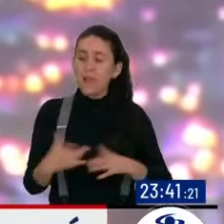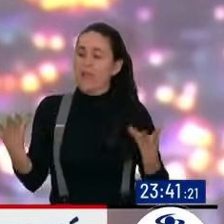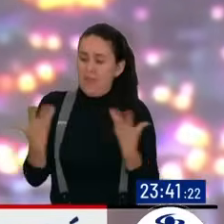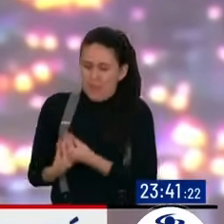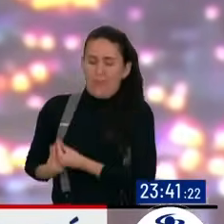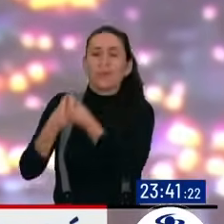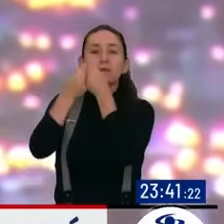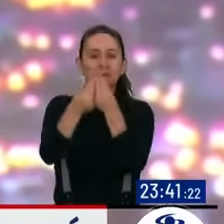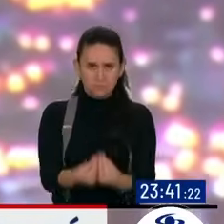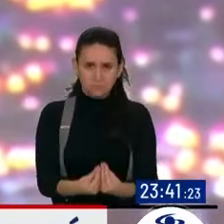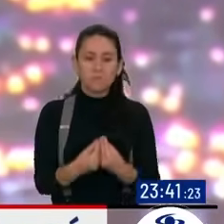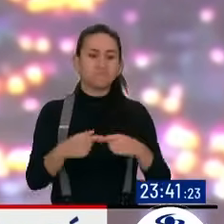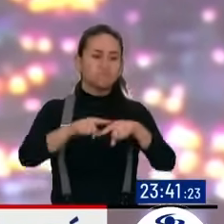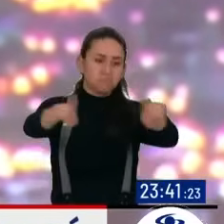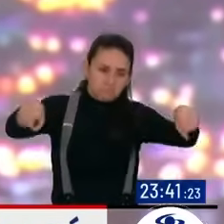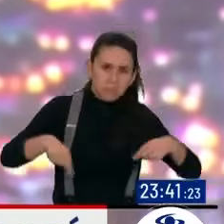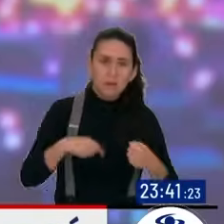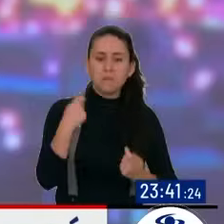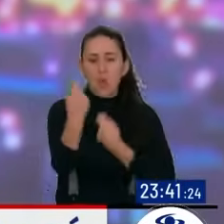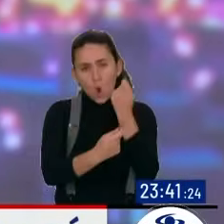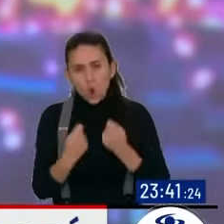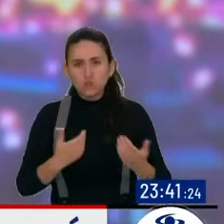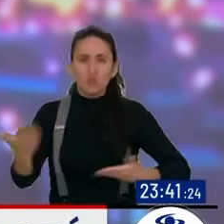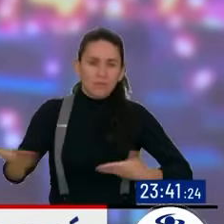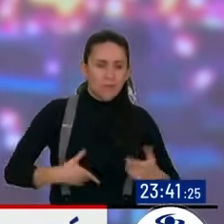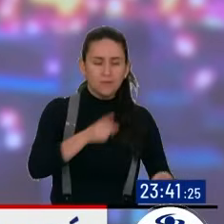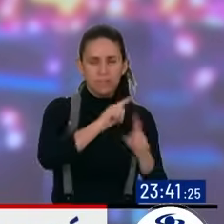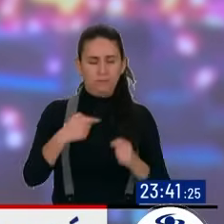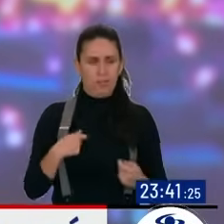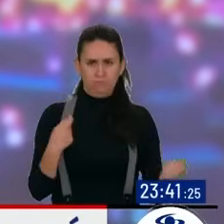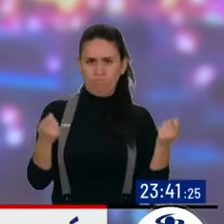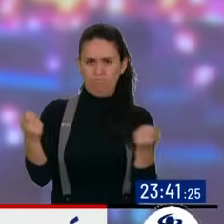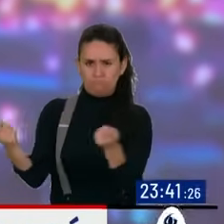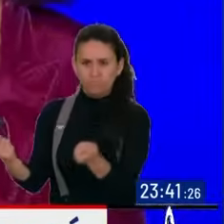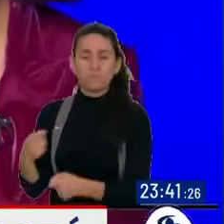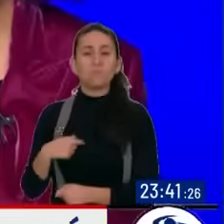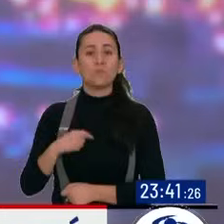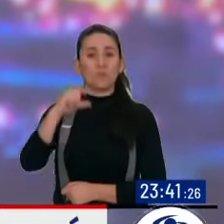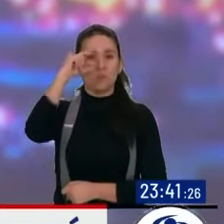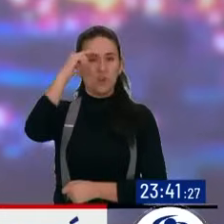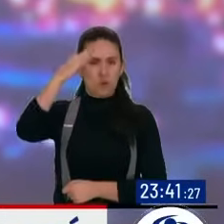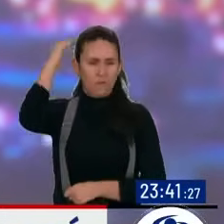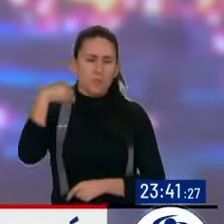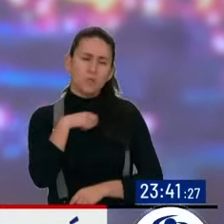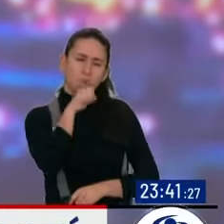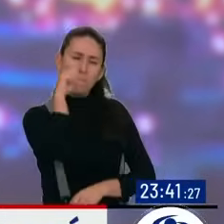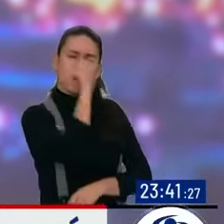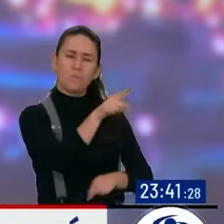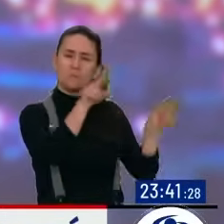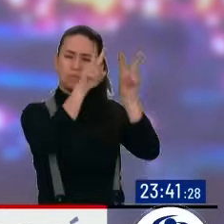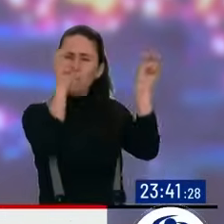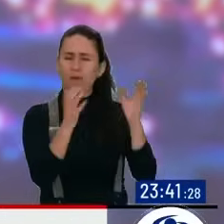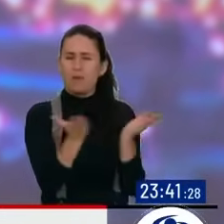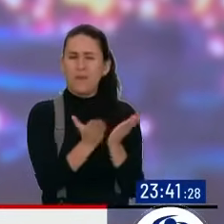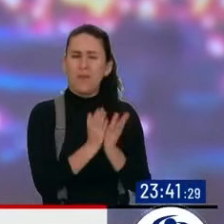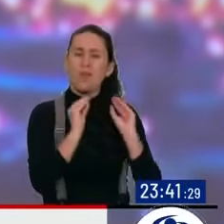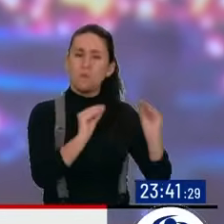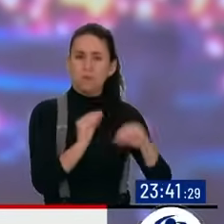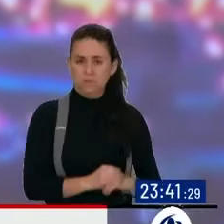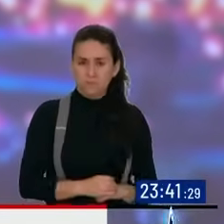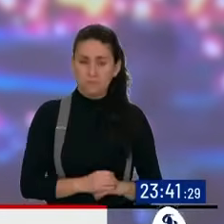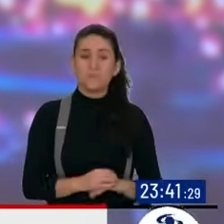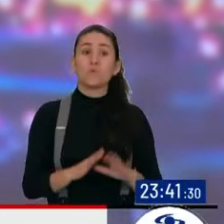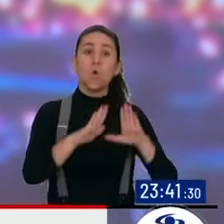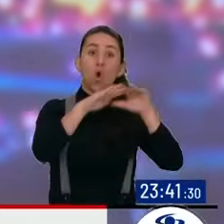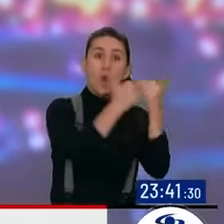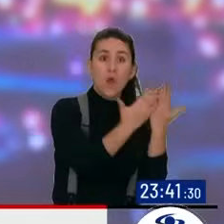seguridad frente a su cuadra, frente a sus negocios. Jorge Robledo fue consultado sobre educación. Vamos a reducir a la mitad el número de